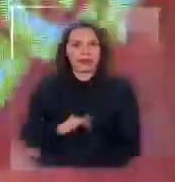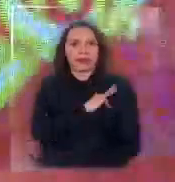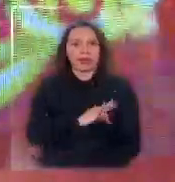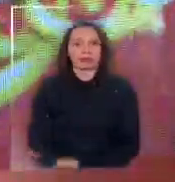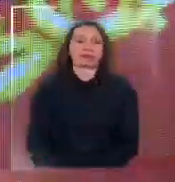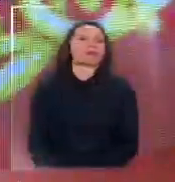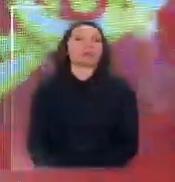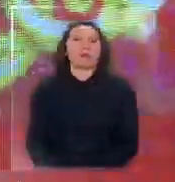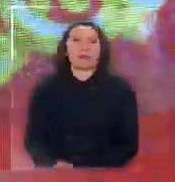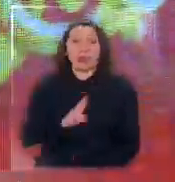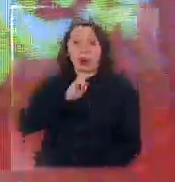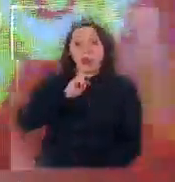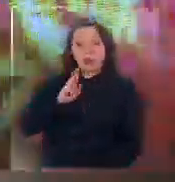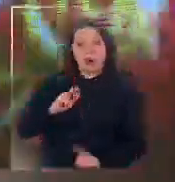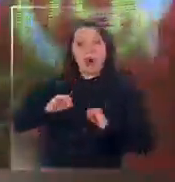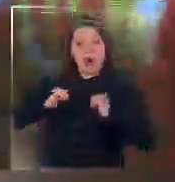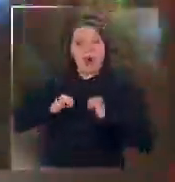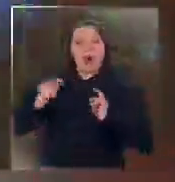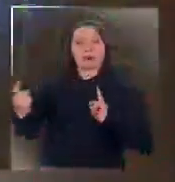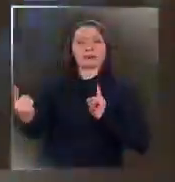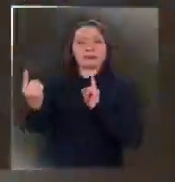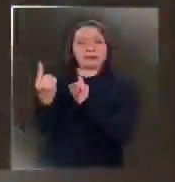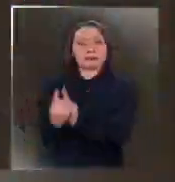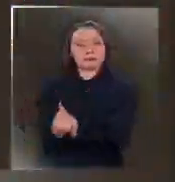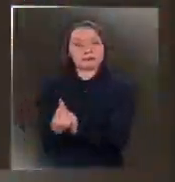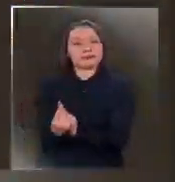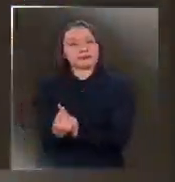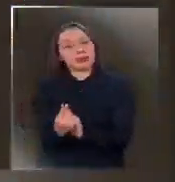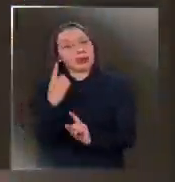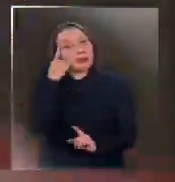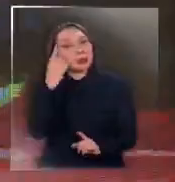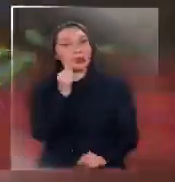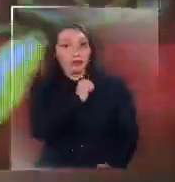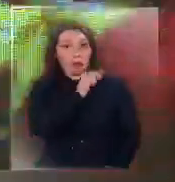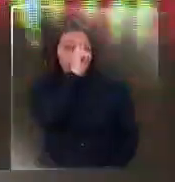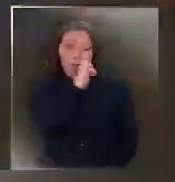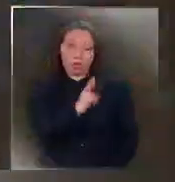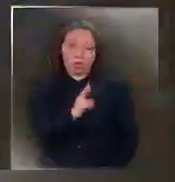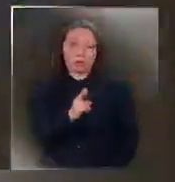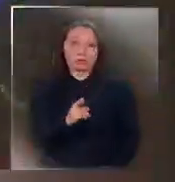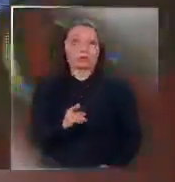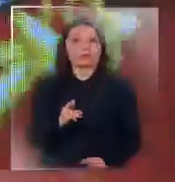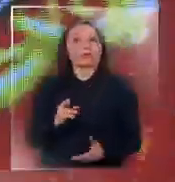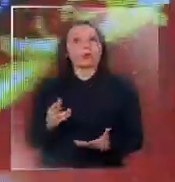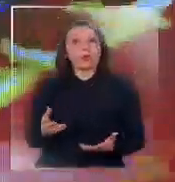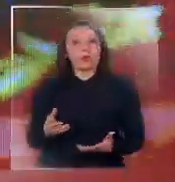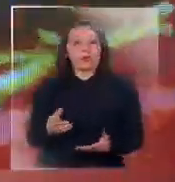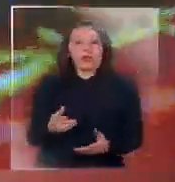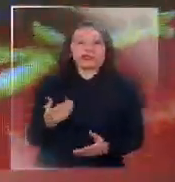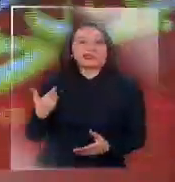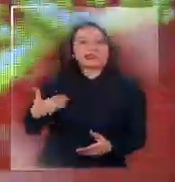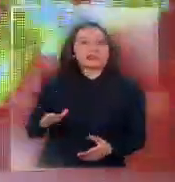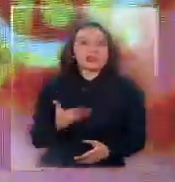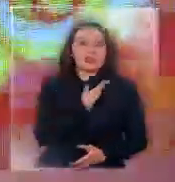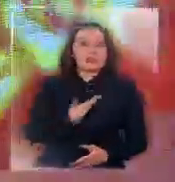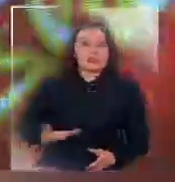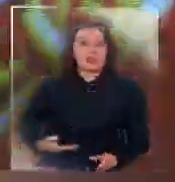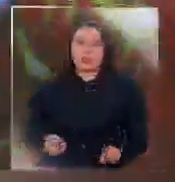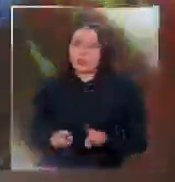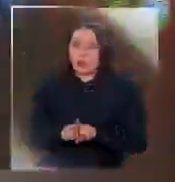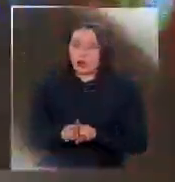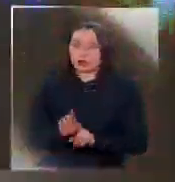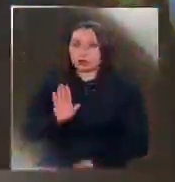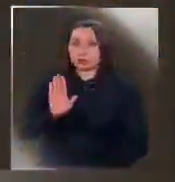Reaccionó frente a un joven, cierto que en cierta forma le faltó el respeto. Y en lugar de eludirlo y dejarlo pasar,